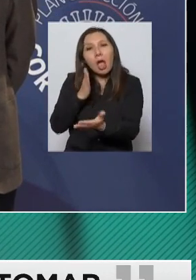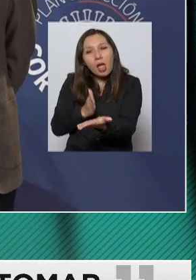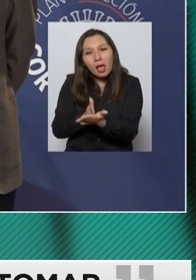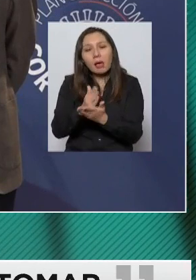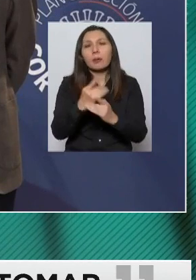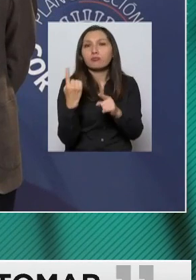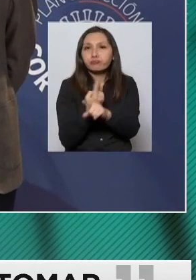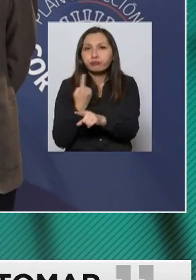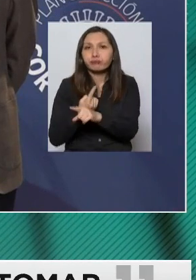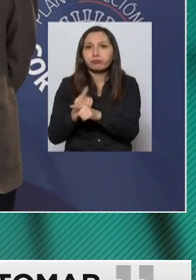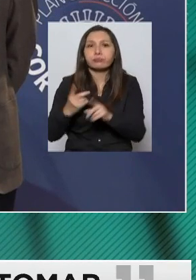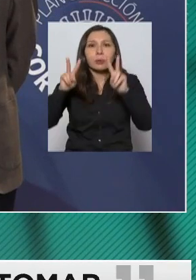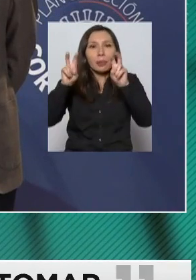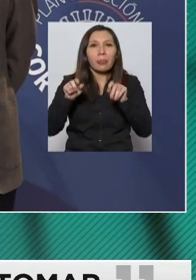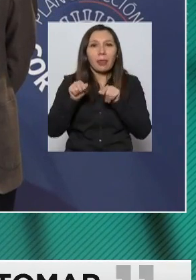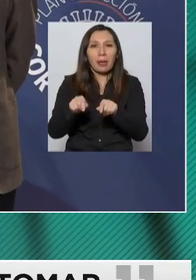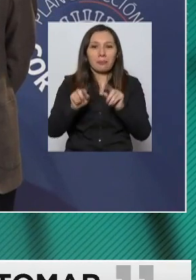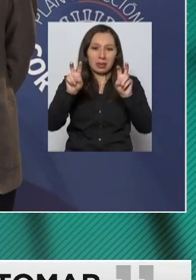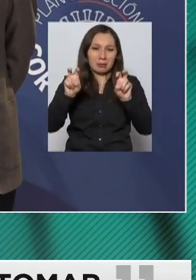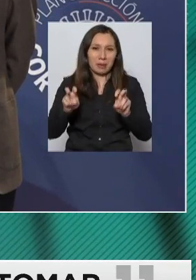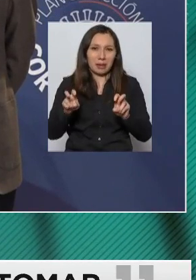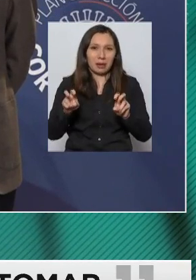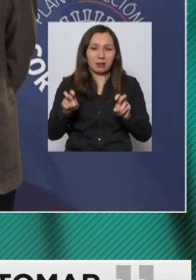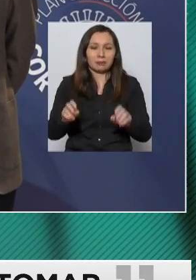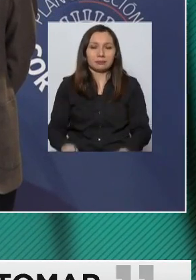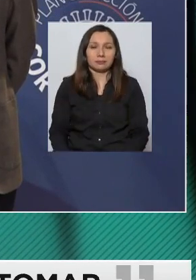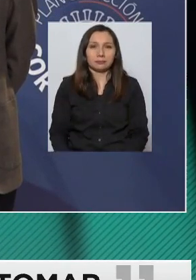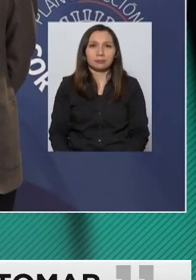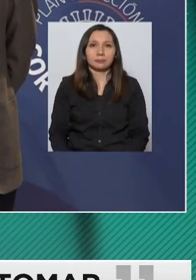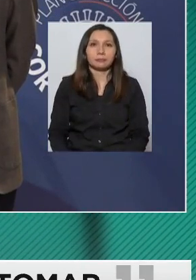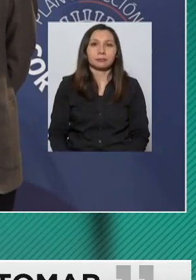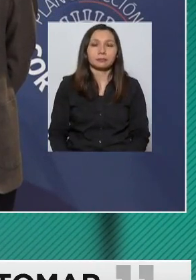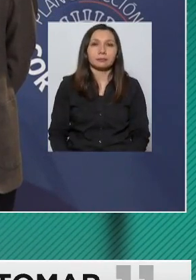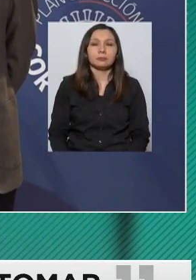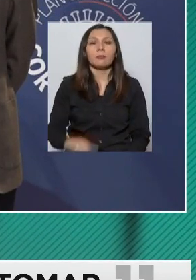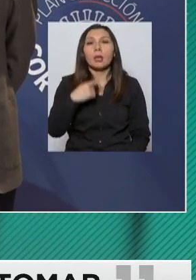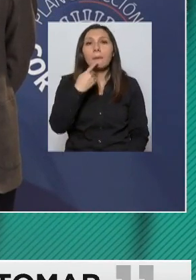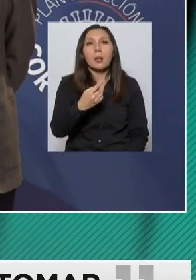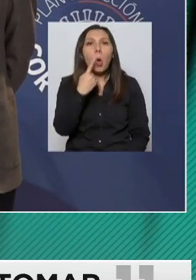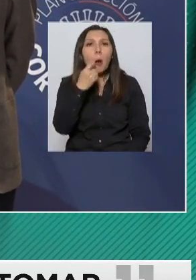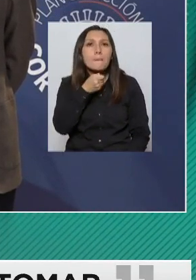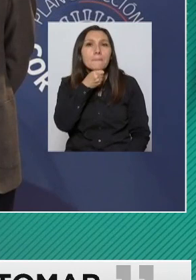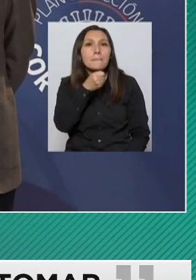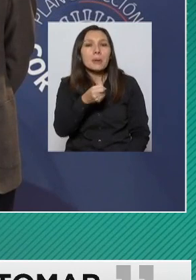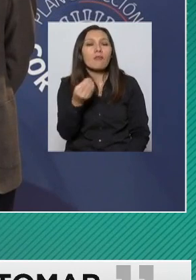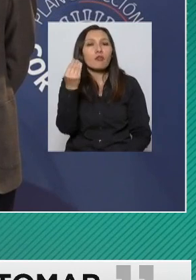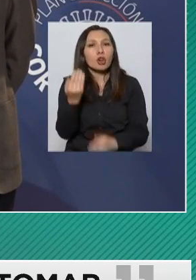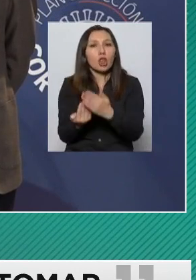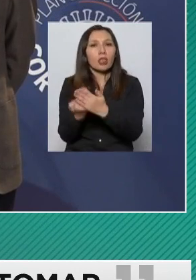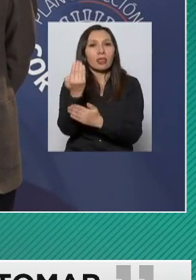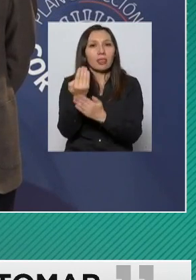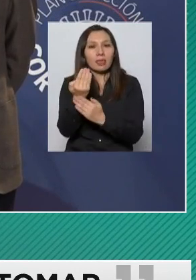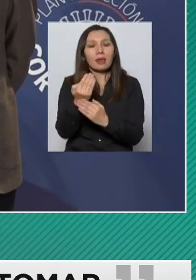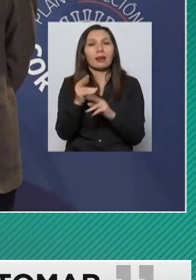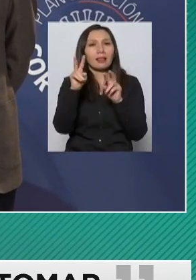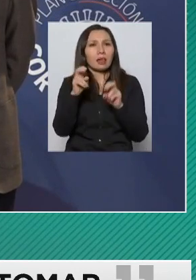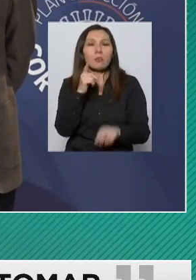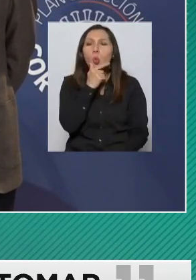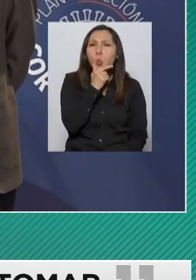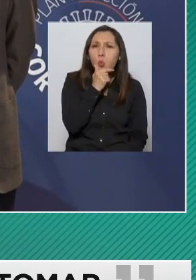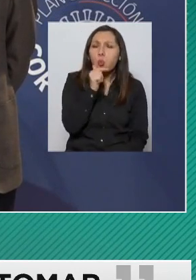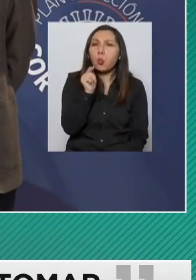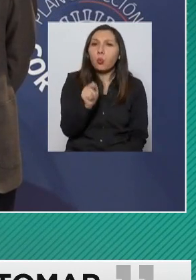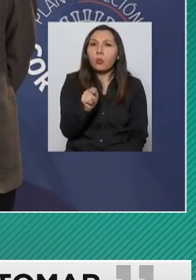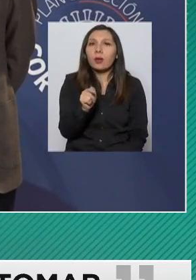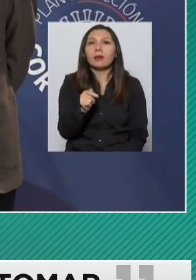conversación respecto a estos temas ministro muy buenos días respecto a las dudas que hay